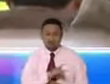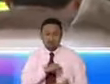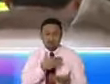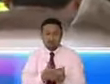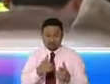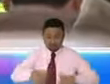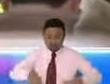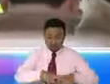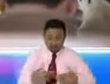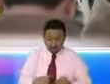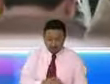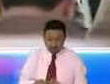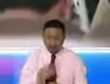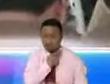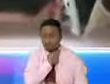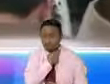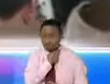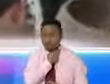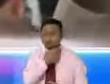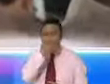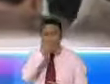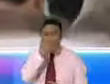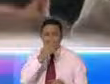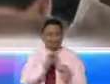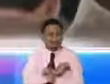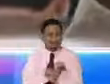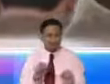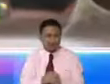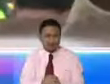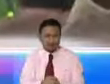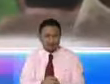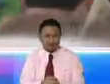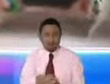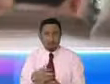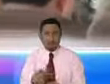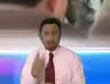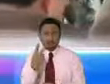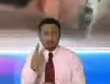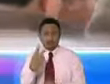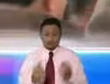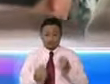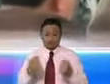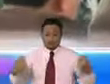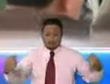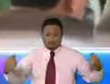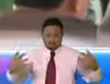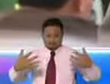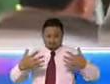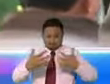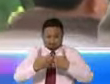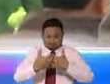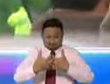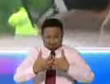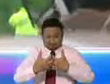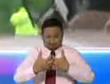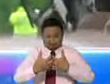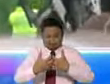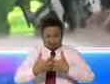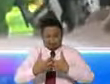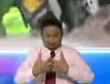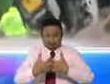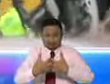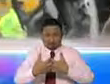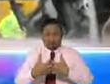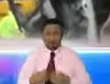que comenzamos a realizar labores de extracción, tomando en cuenta que aún estaban los vehículos totalmente juntos, ¿no? Entonces nos llevó un